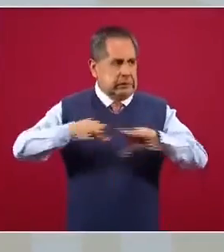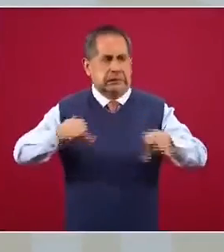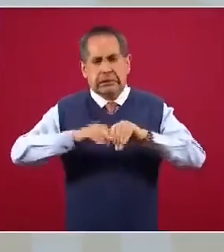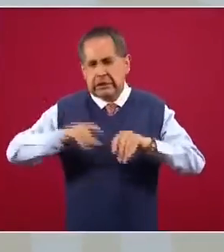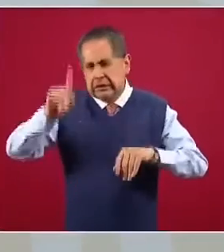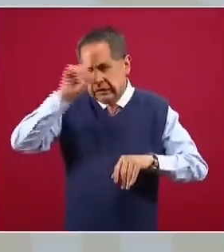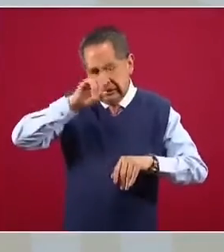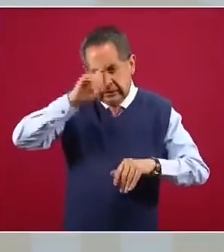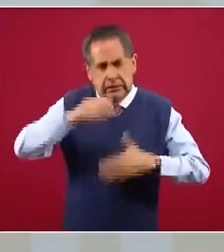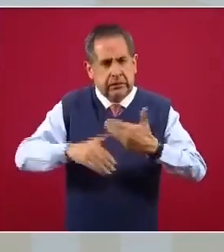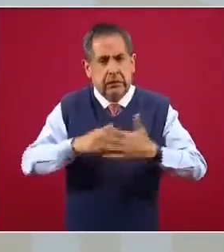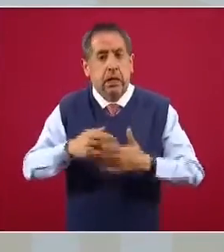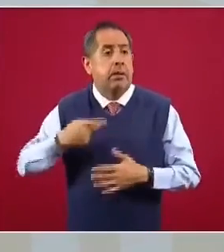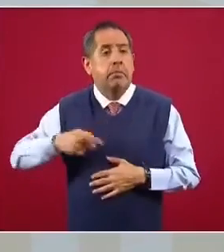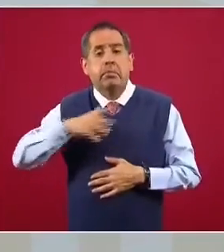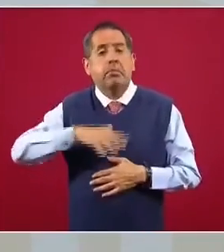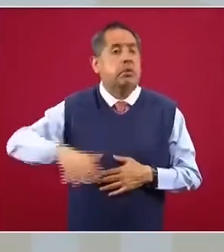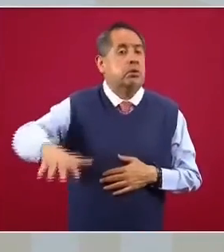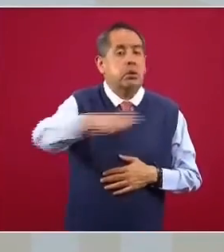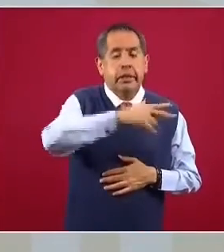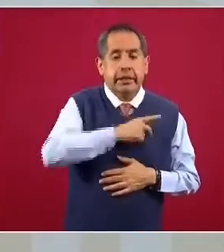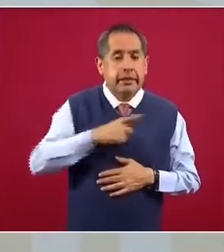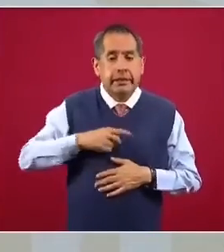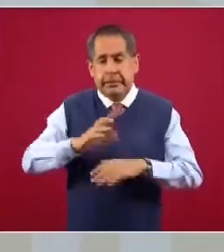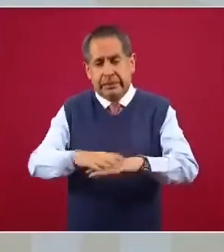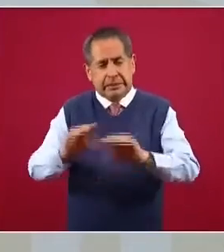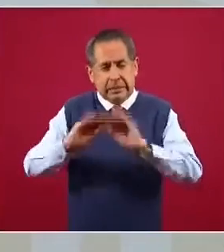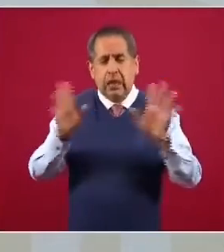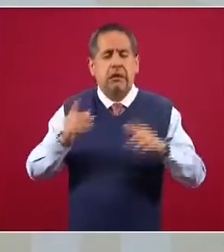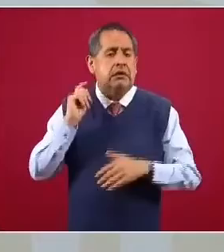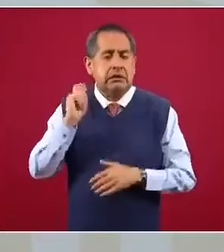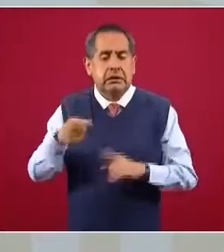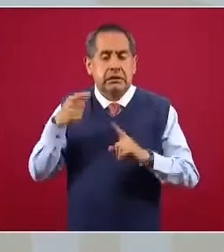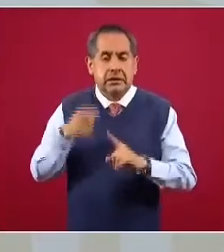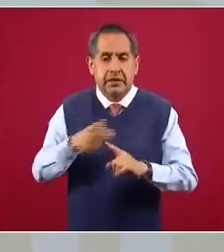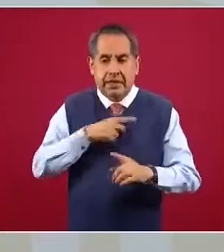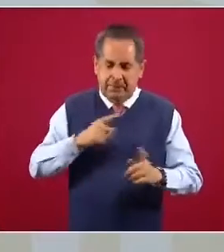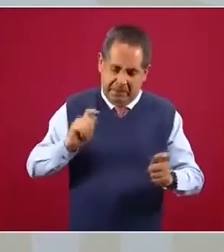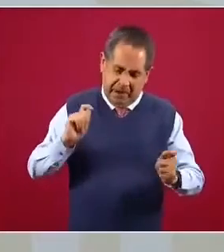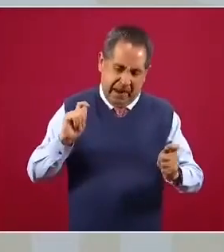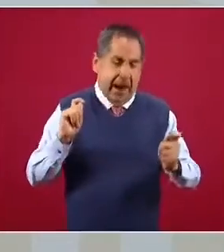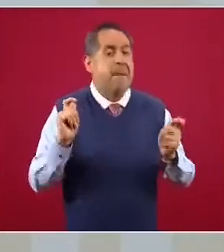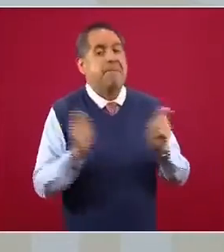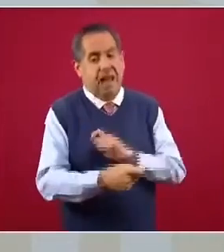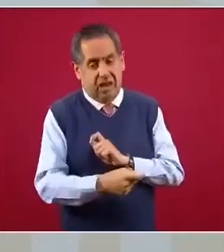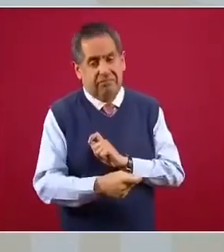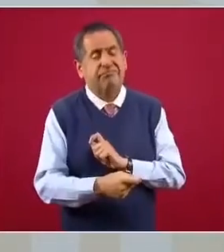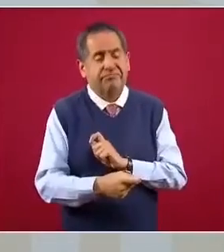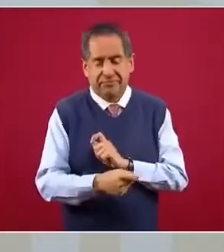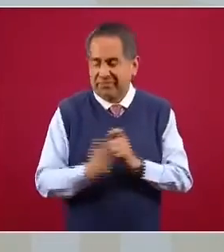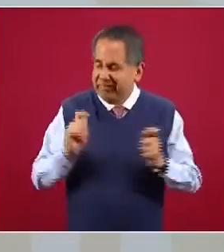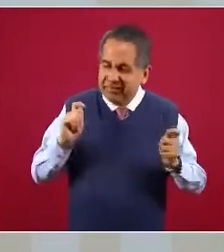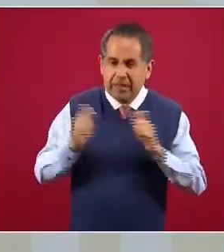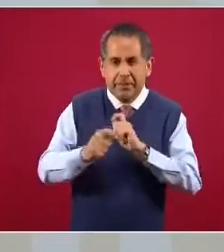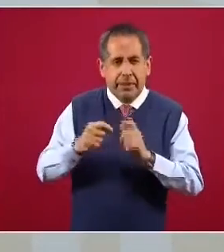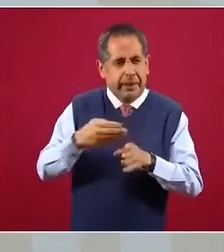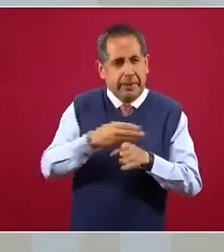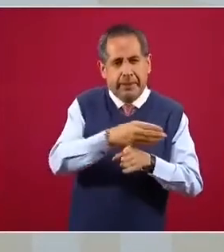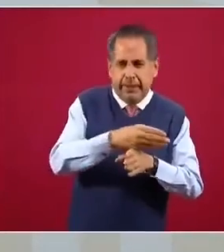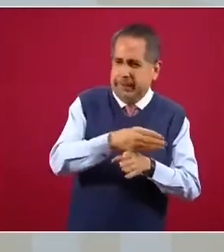y toda la población tiene que tener claro que esto significa un cambio radical de postura, de